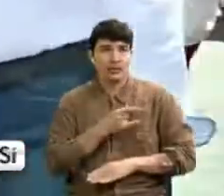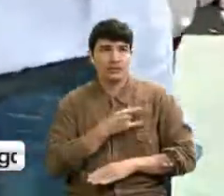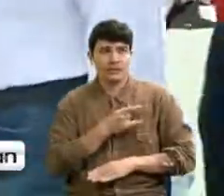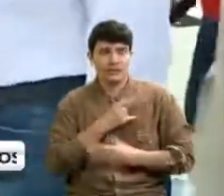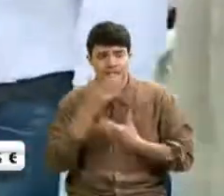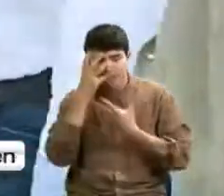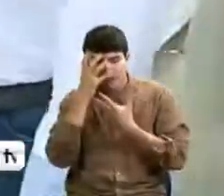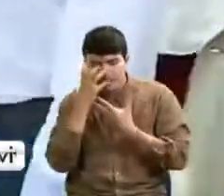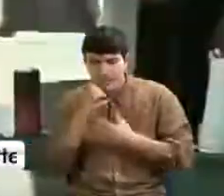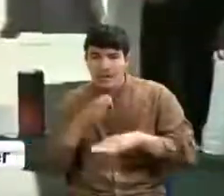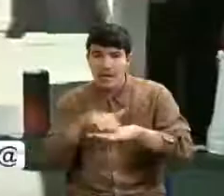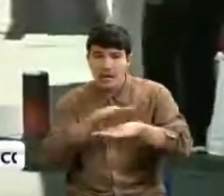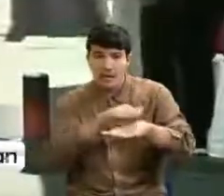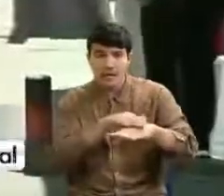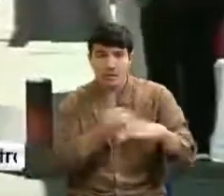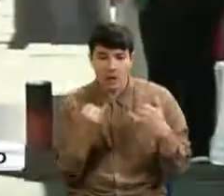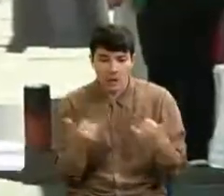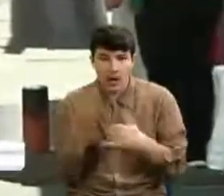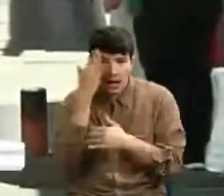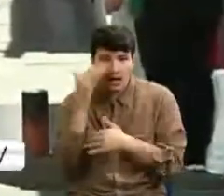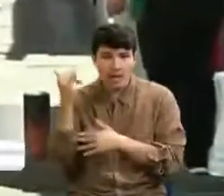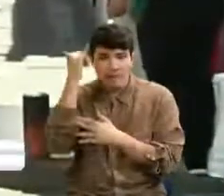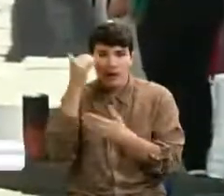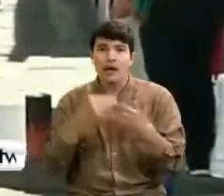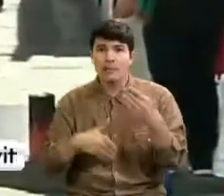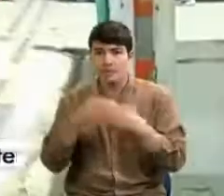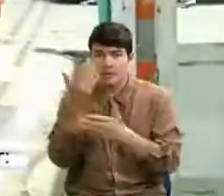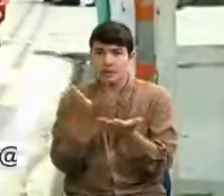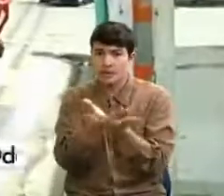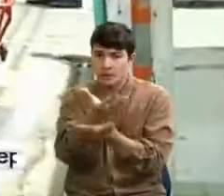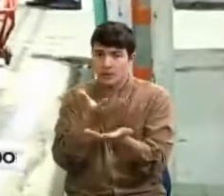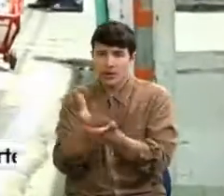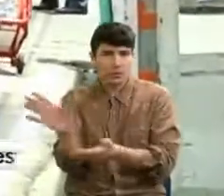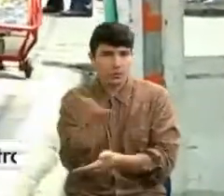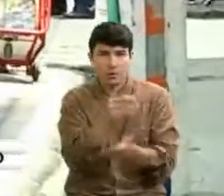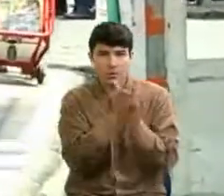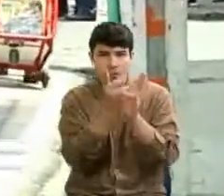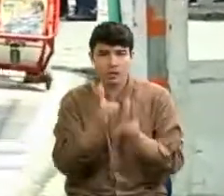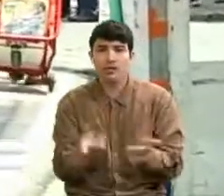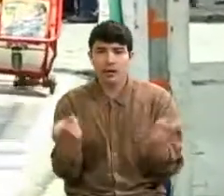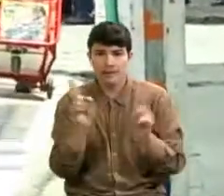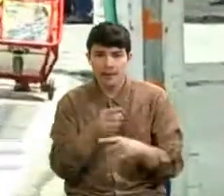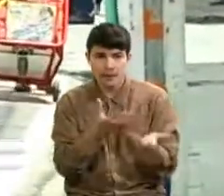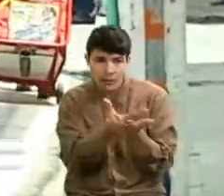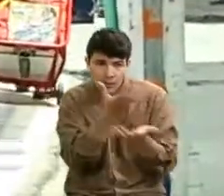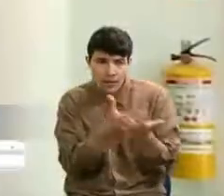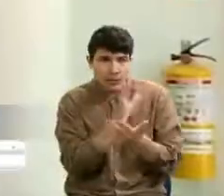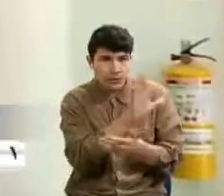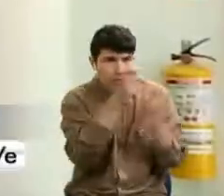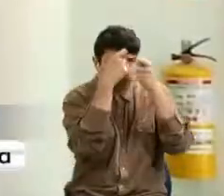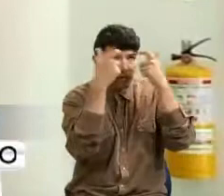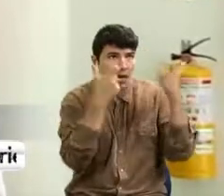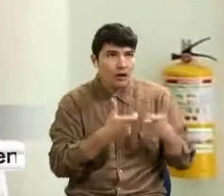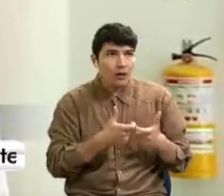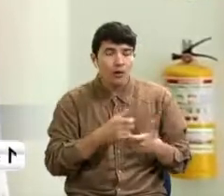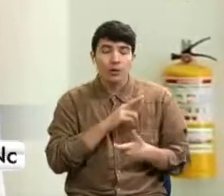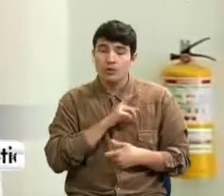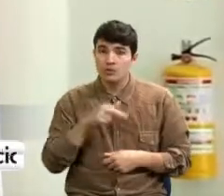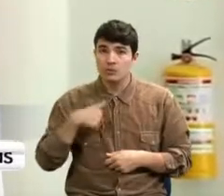lo ocurrido y anunció que desde lo académico se van a hacer recomendaciones al Estado. Yo creo que deberíamos tocar ese